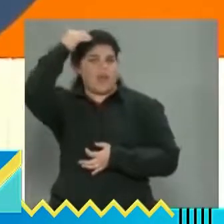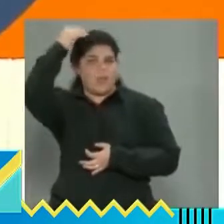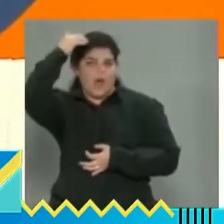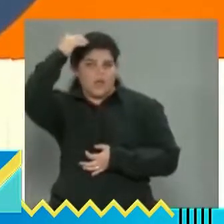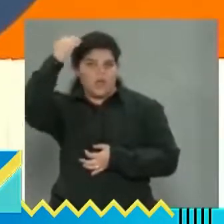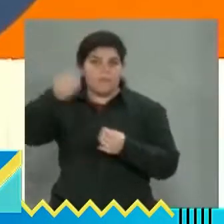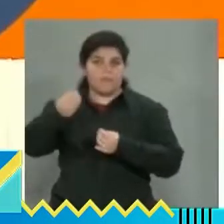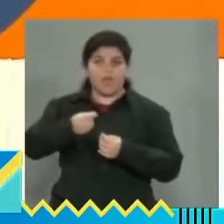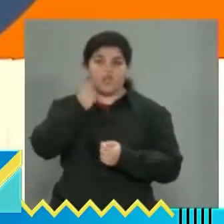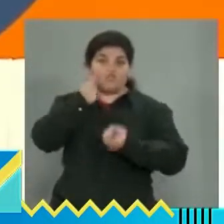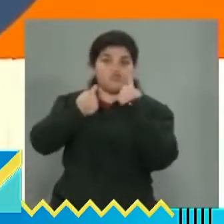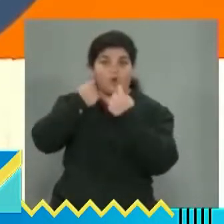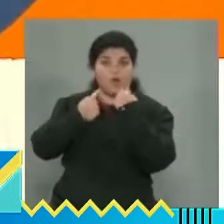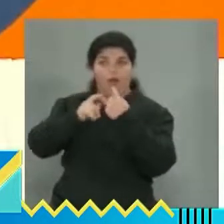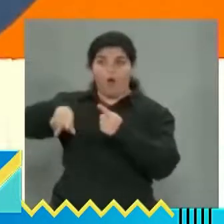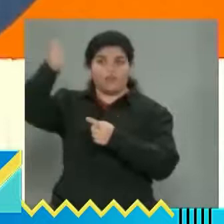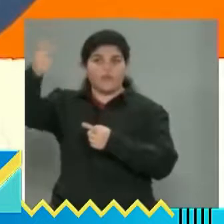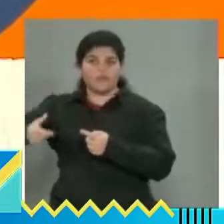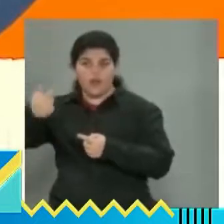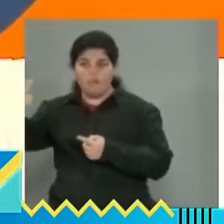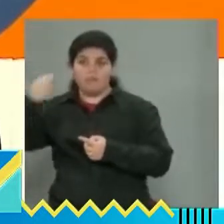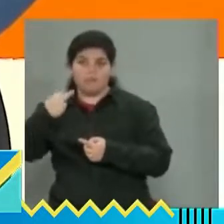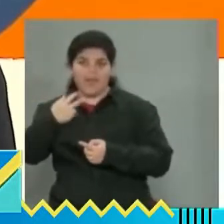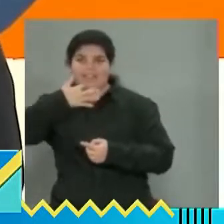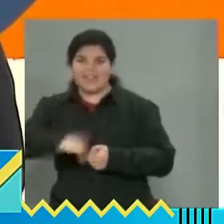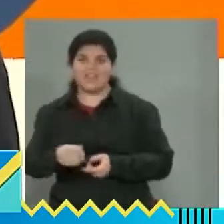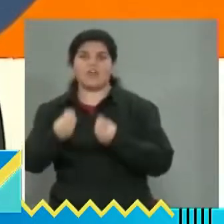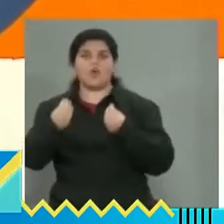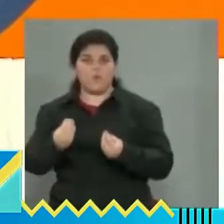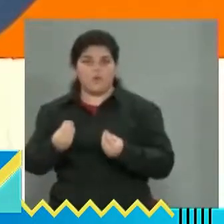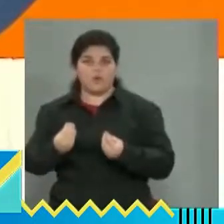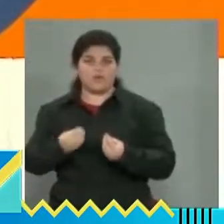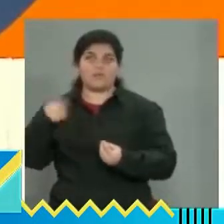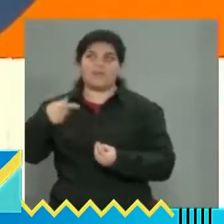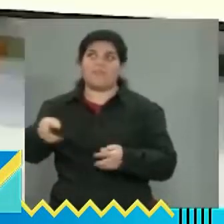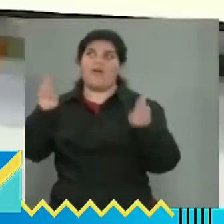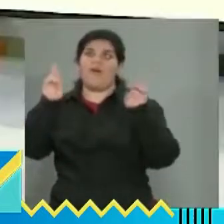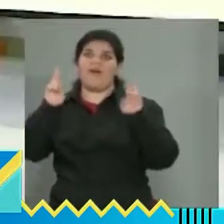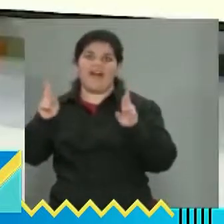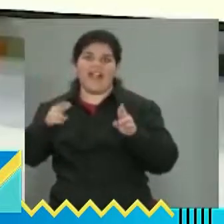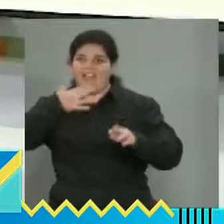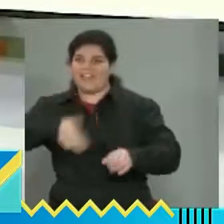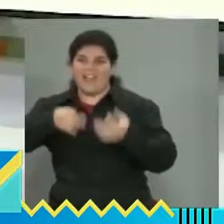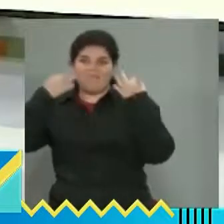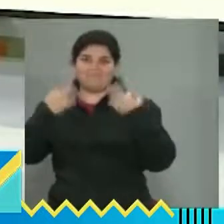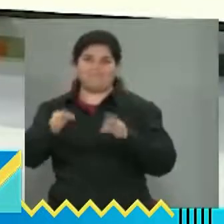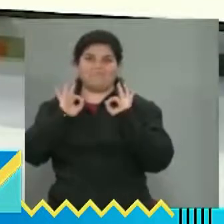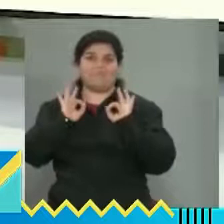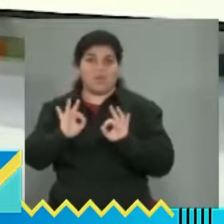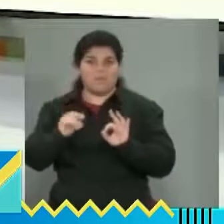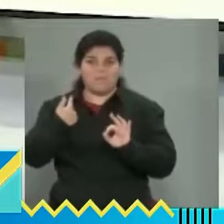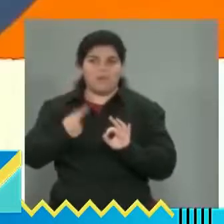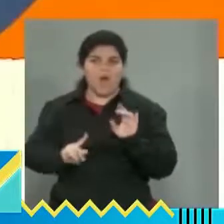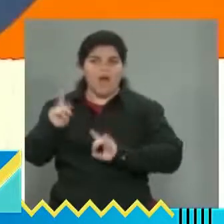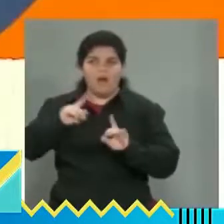alguien decodifica eso de alguna manera. Y siempre esperamos que lo haga de la mejor manera posible, porque puede no ser así. Y